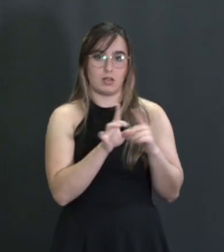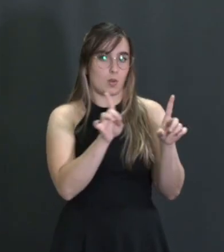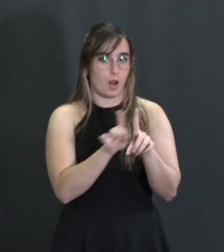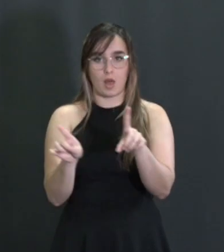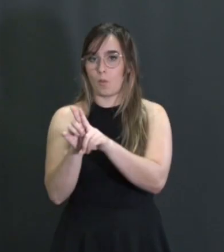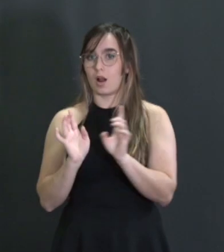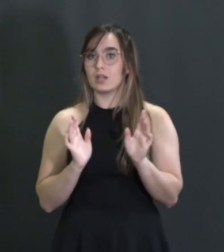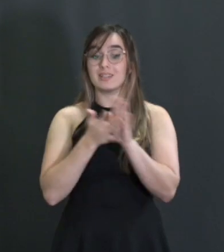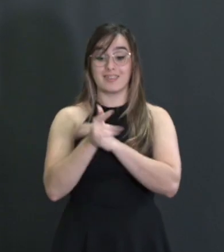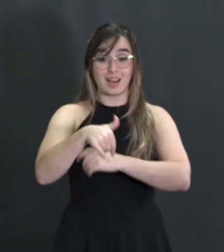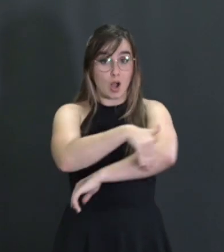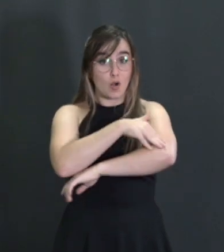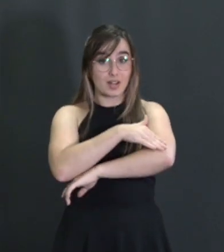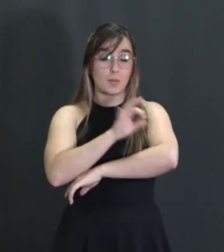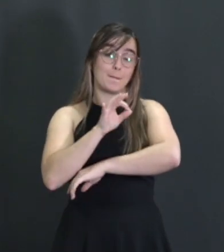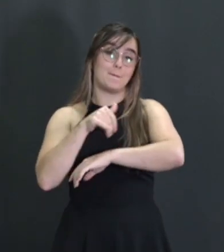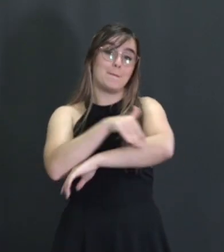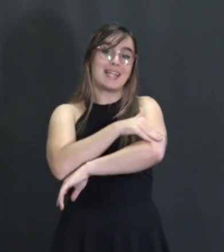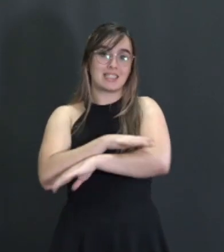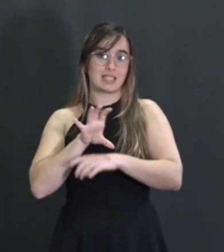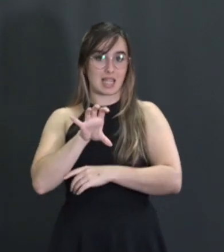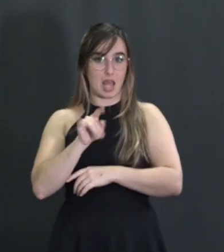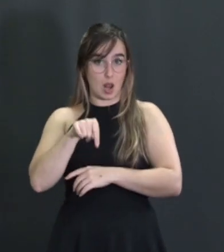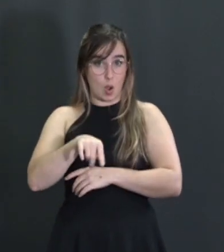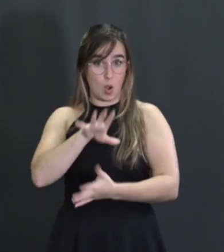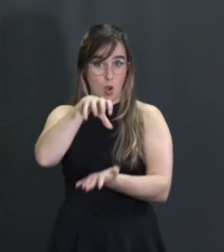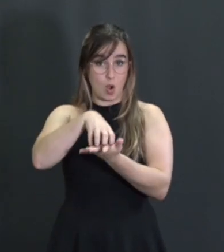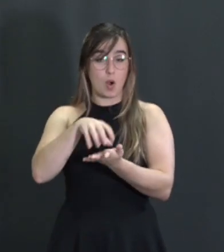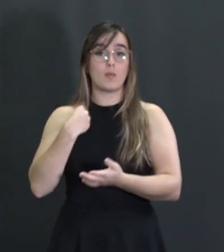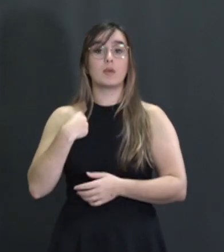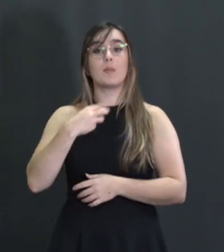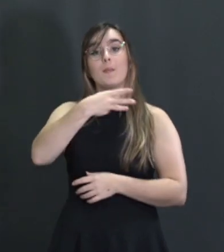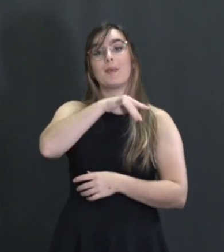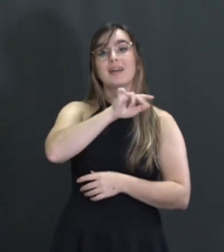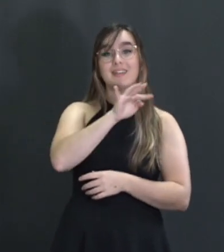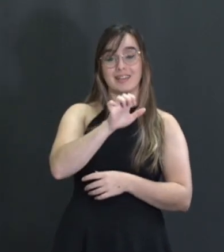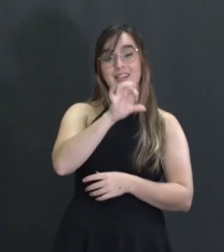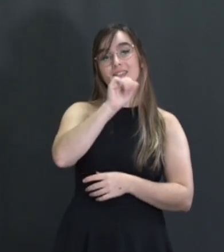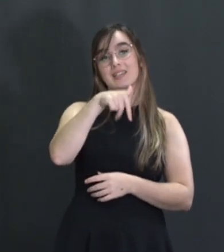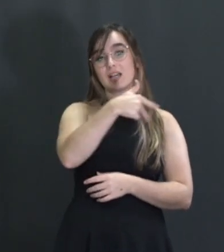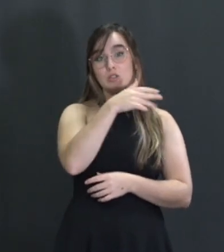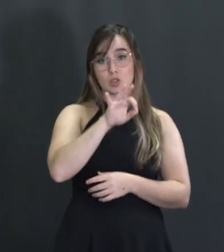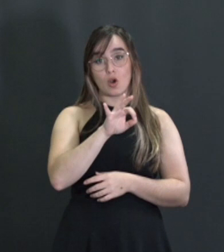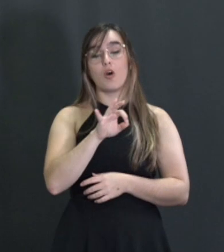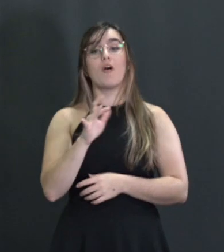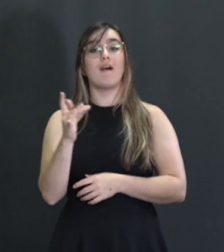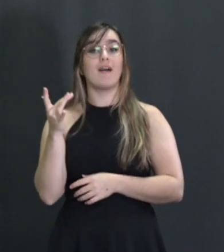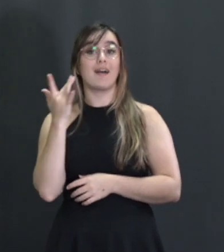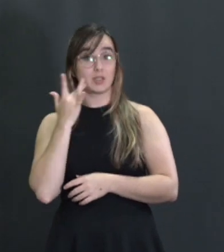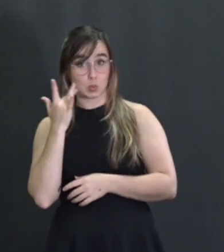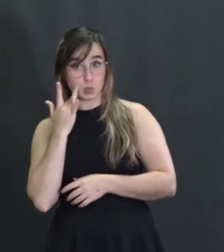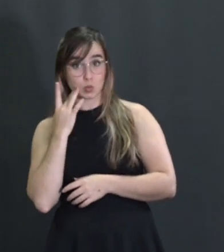Tanto este gobierno, este ministerio, Maite Sancho, Jesús Martín, nos estamos dejando la